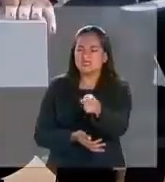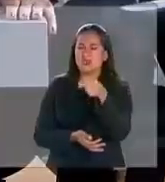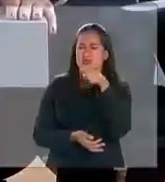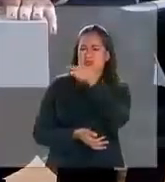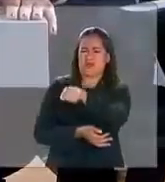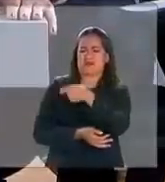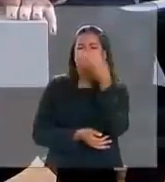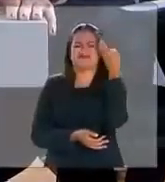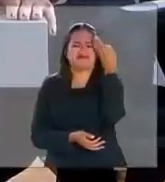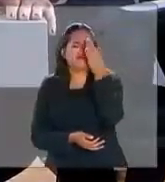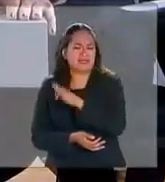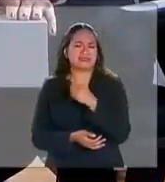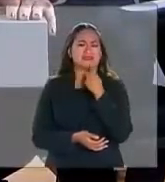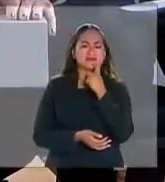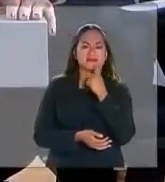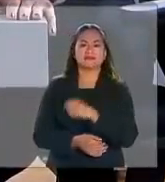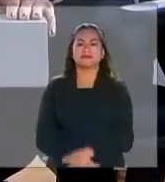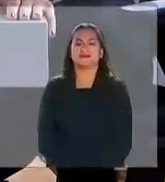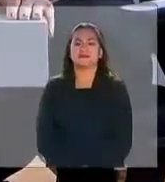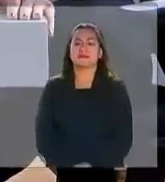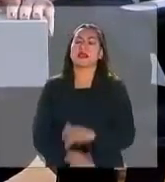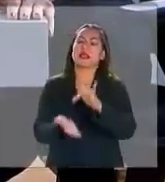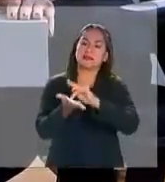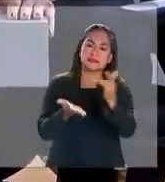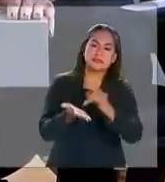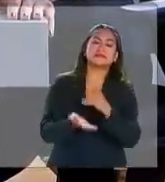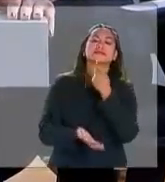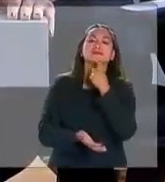candidato lópez obrador quiere responderle